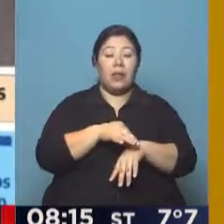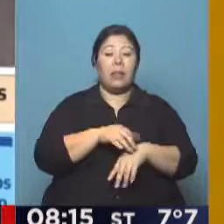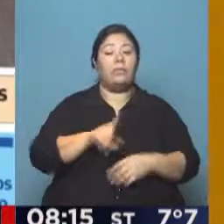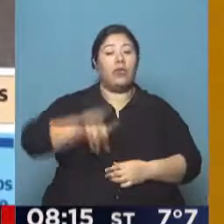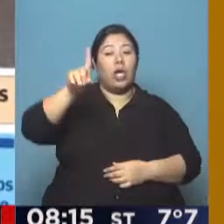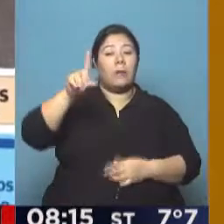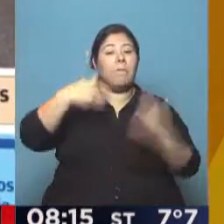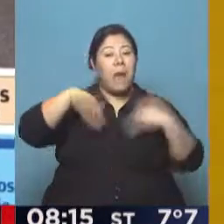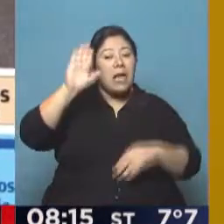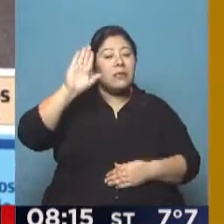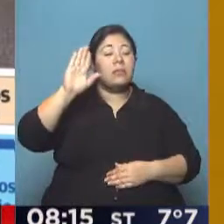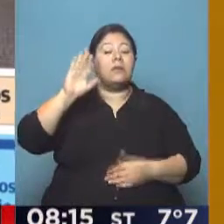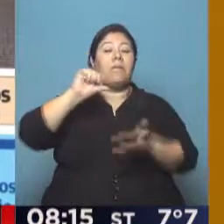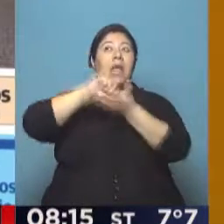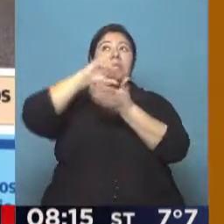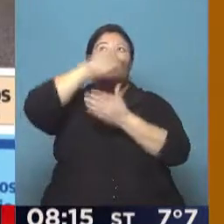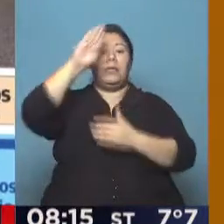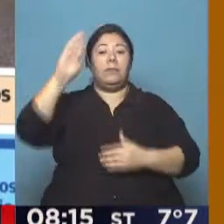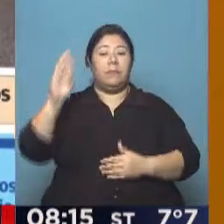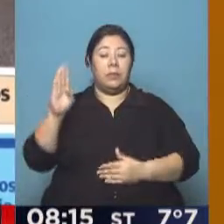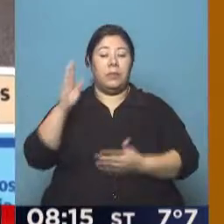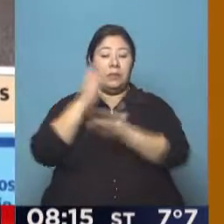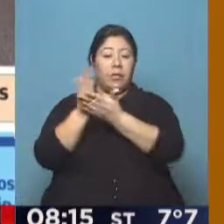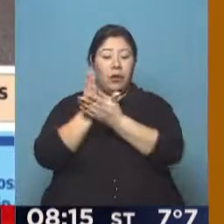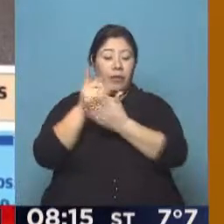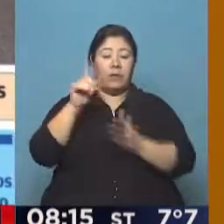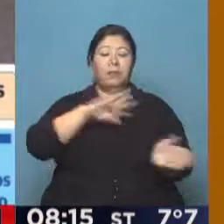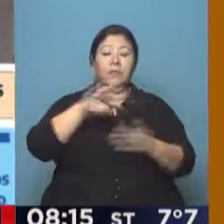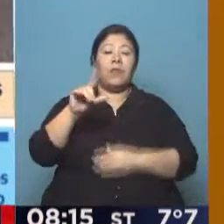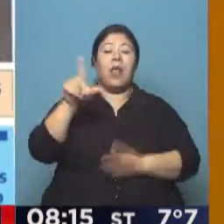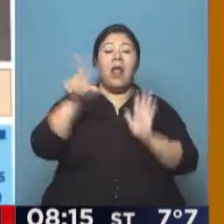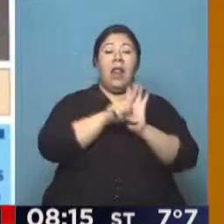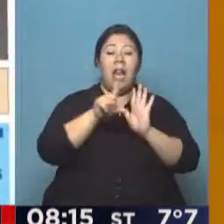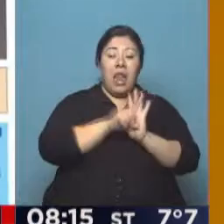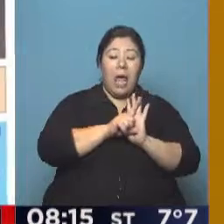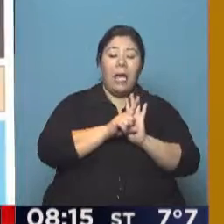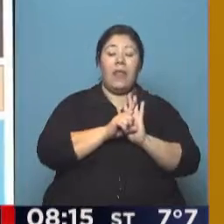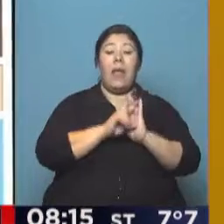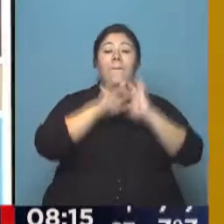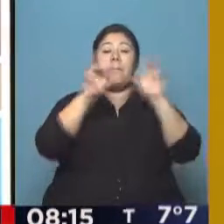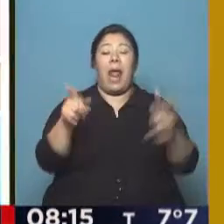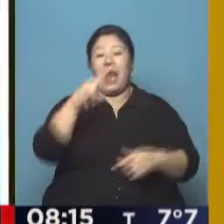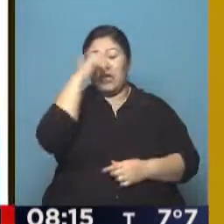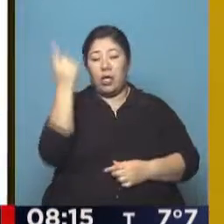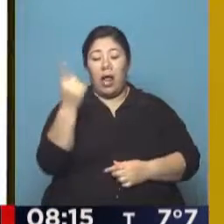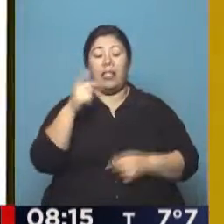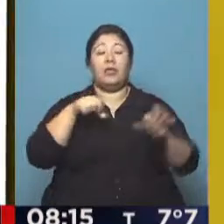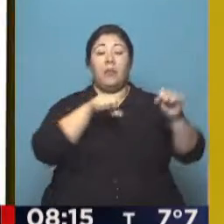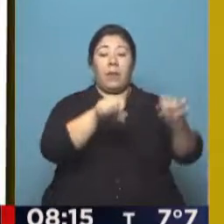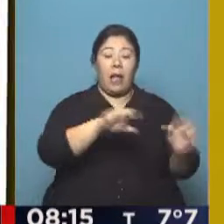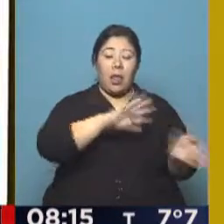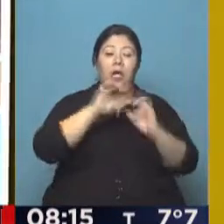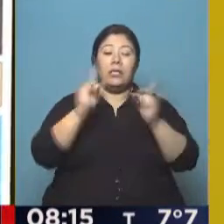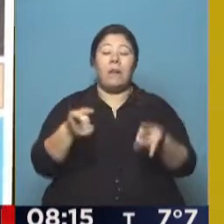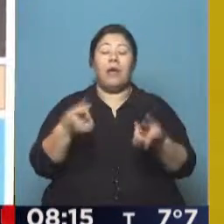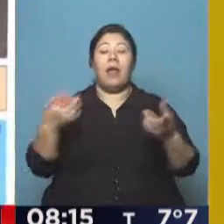¿no?, y en los países limítrofes. Habla de este plan de ley de góndolas, plan nacional en supermercados, y también un accidente volcó un camión y cortó